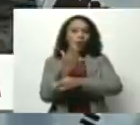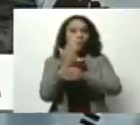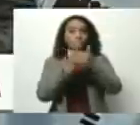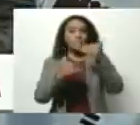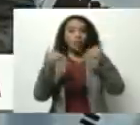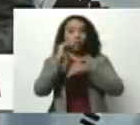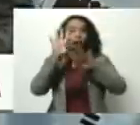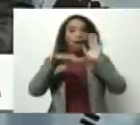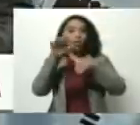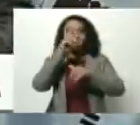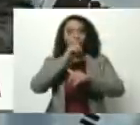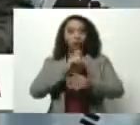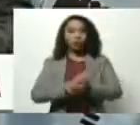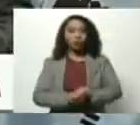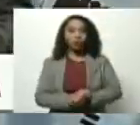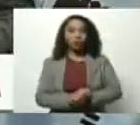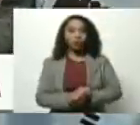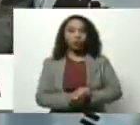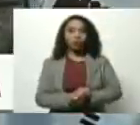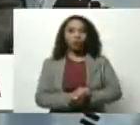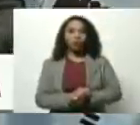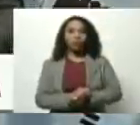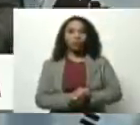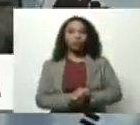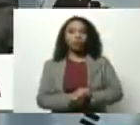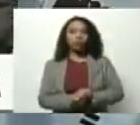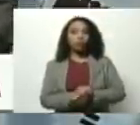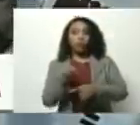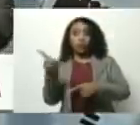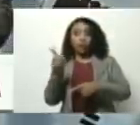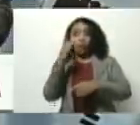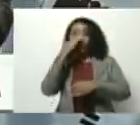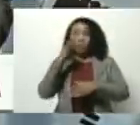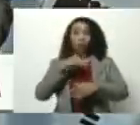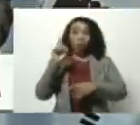de 14 años. El hecho de que sea un